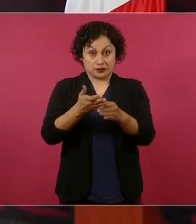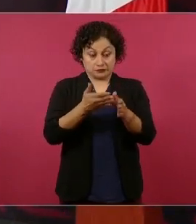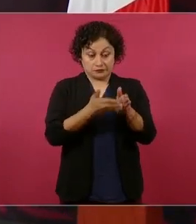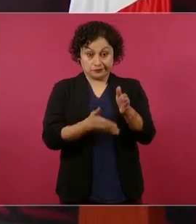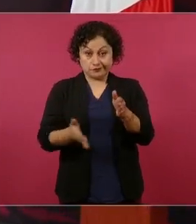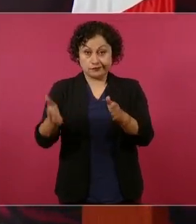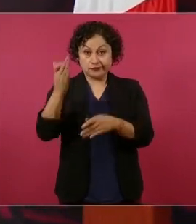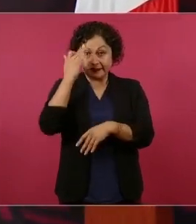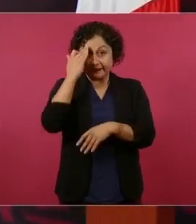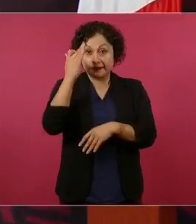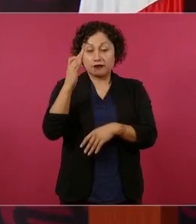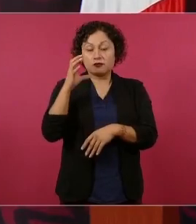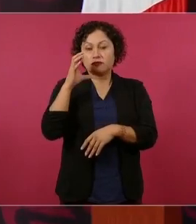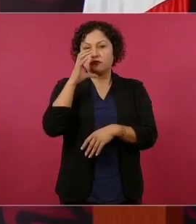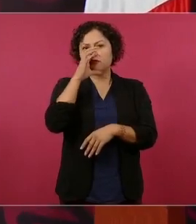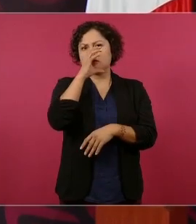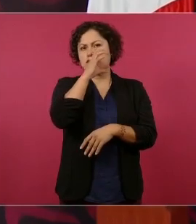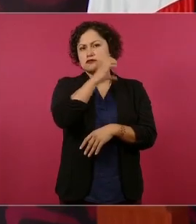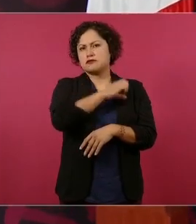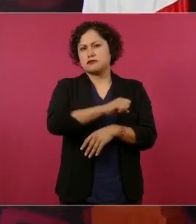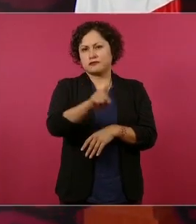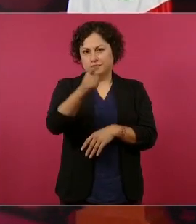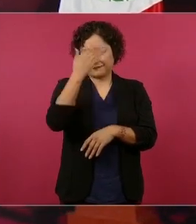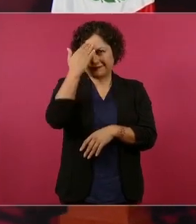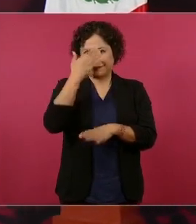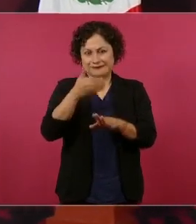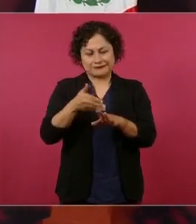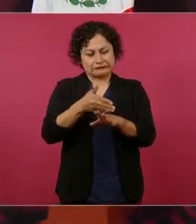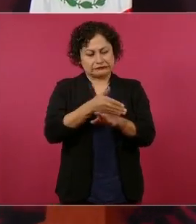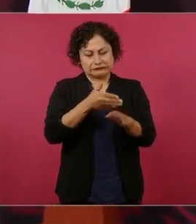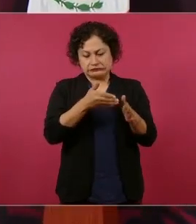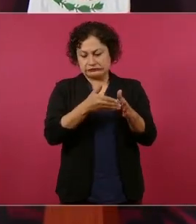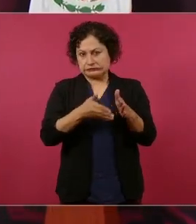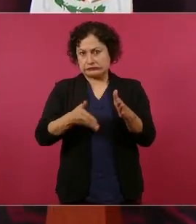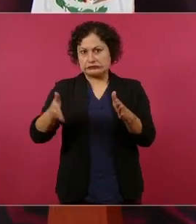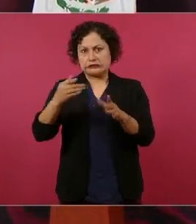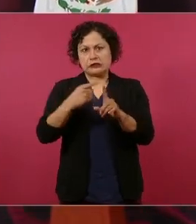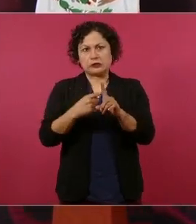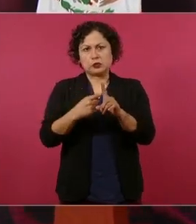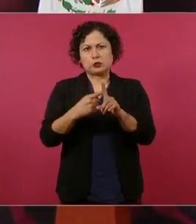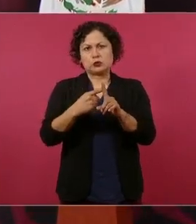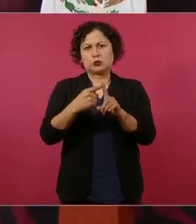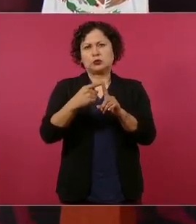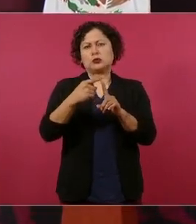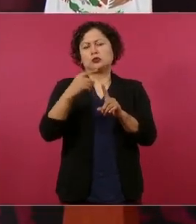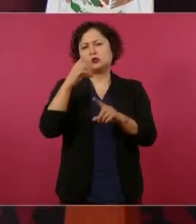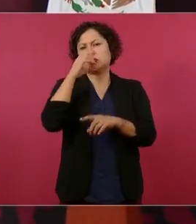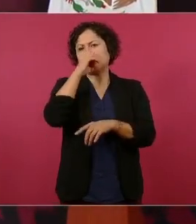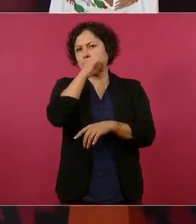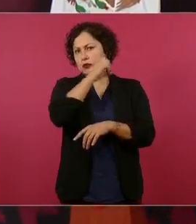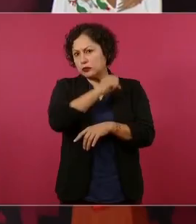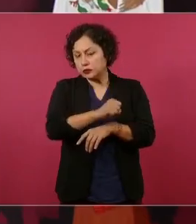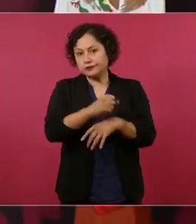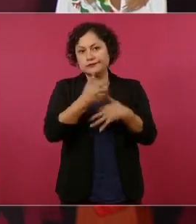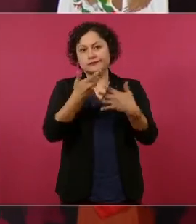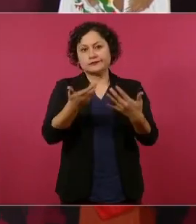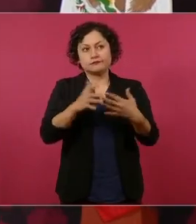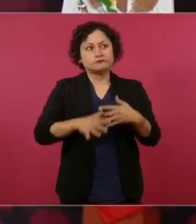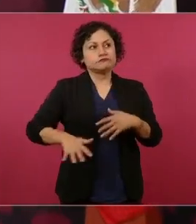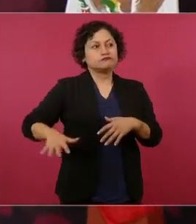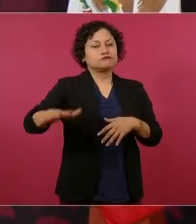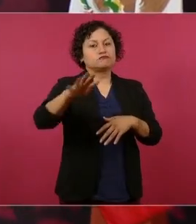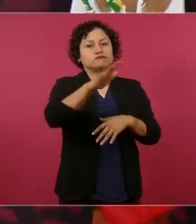calor, que se incrementó considerablemente la demanda de energía eléctrica